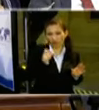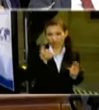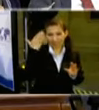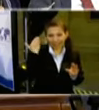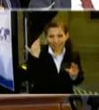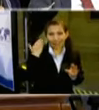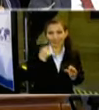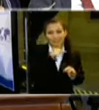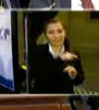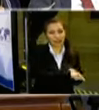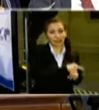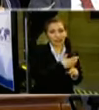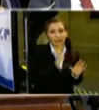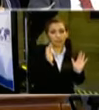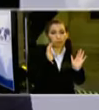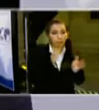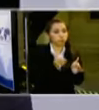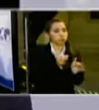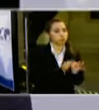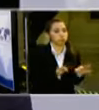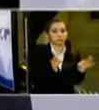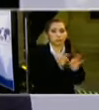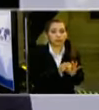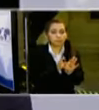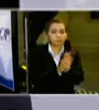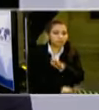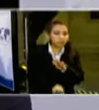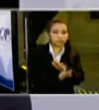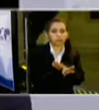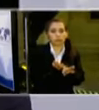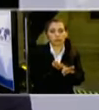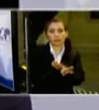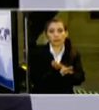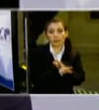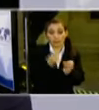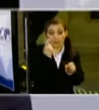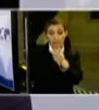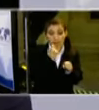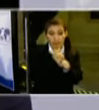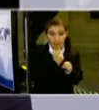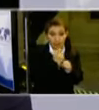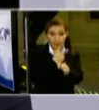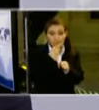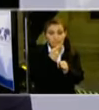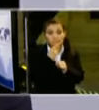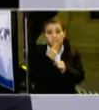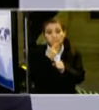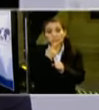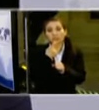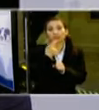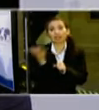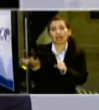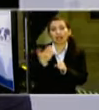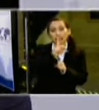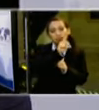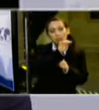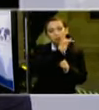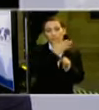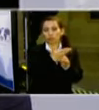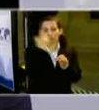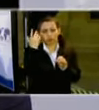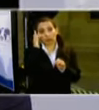el tema de la democracia fue esencial. En un primer momento se habló del bono democrático, que causó